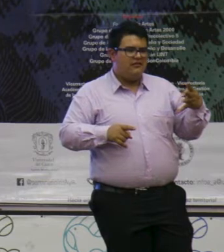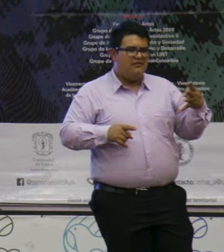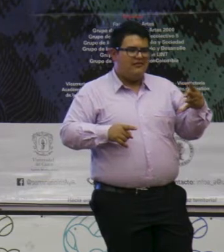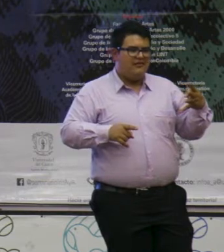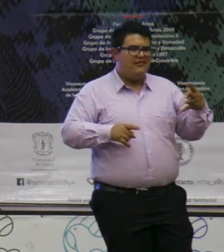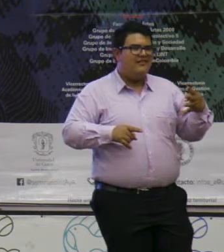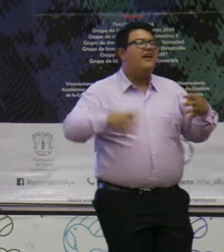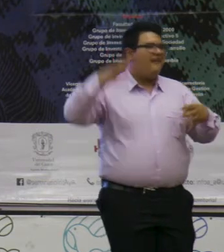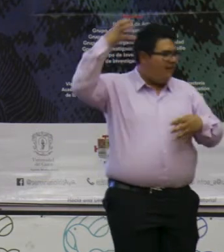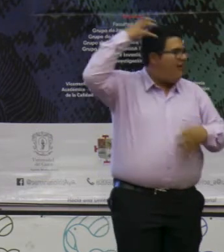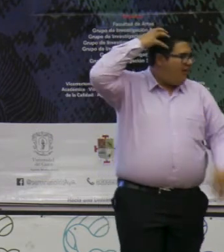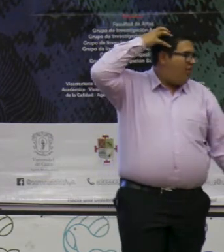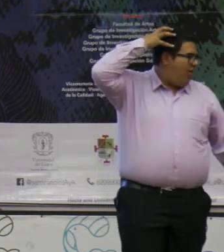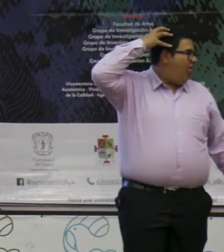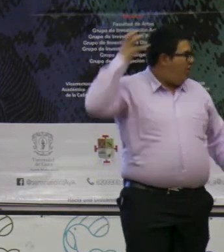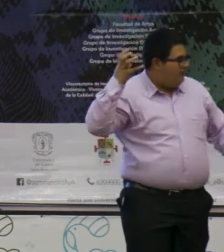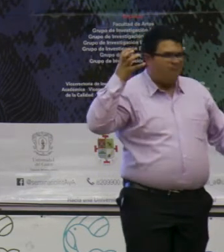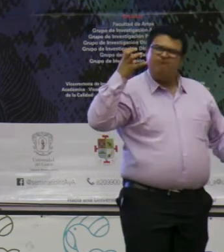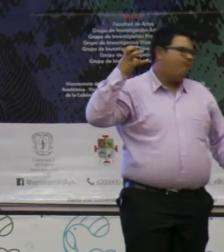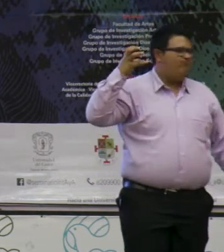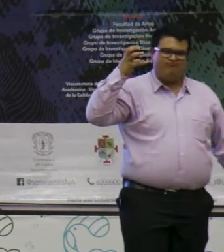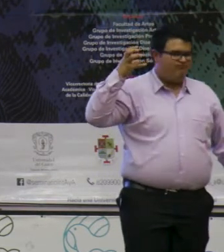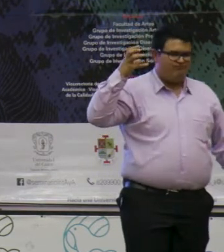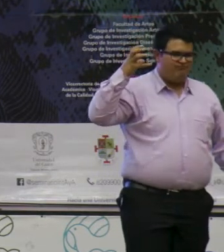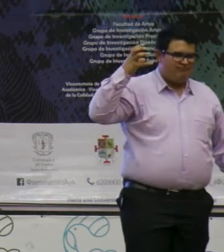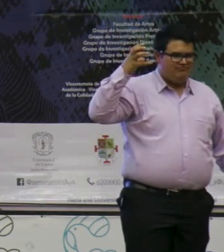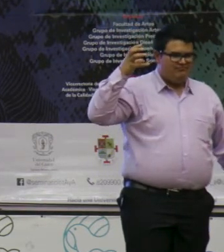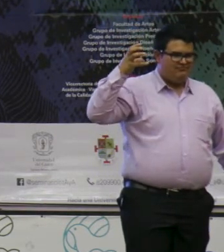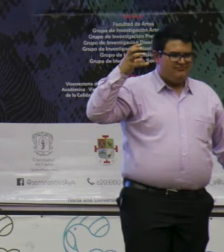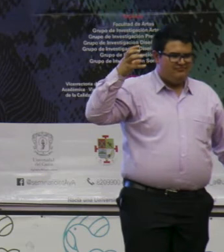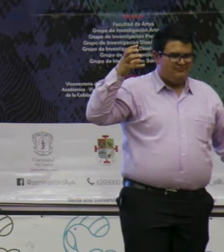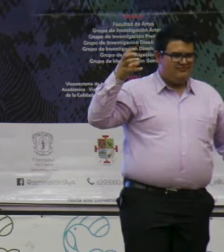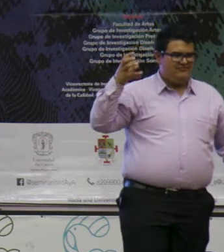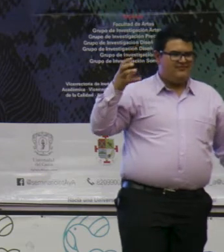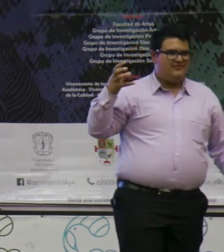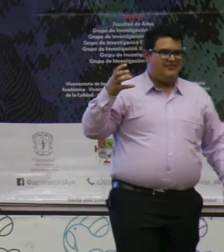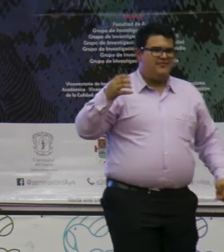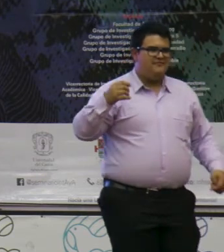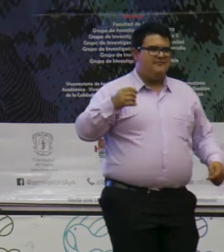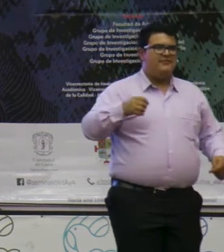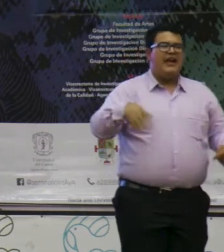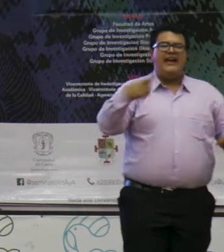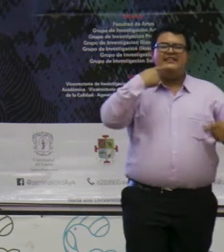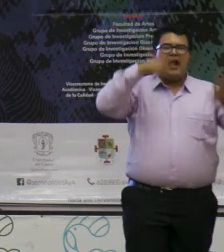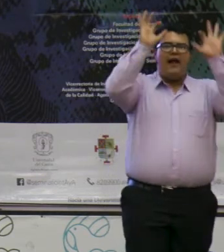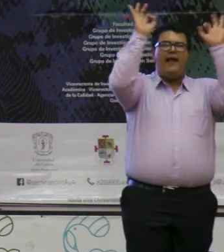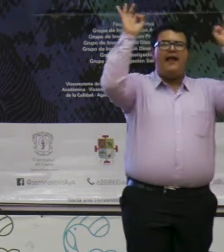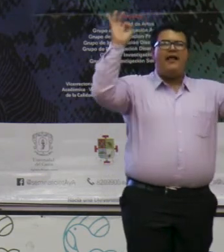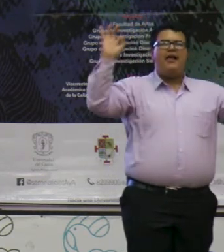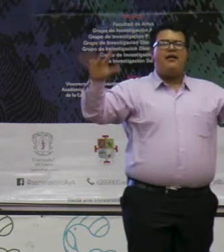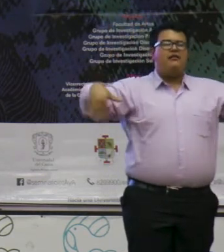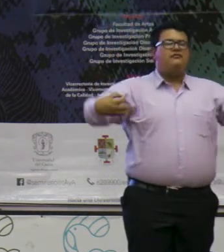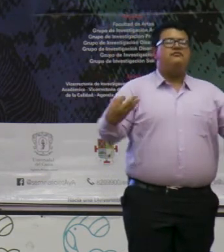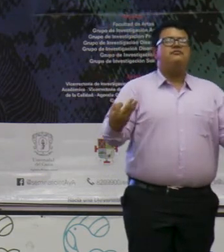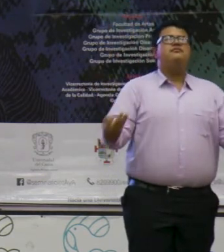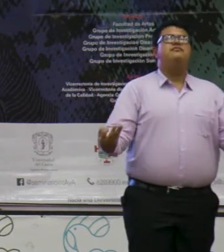Muy bien, craneometría, siglo XVII, pero no, casi. Mentiras, casi no, pero sí. Chakras, casi le